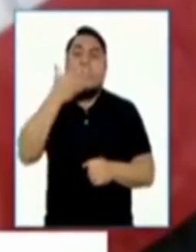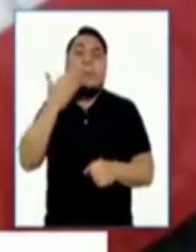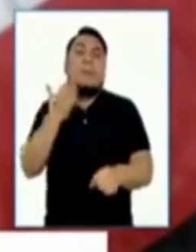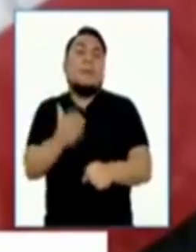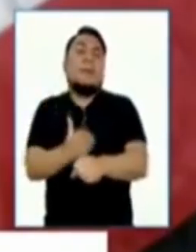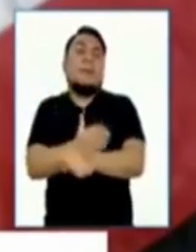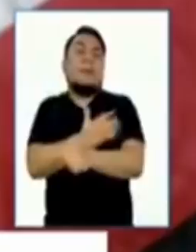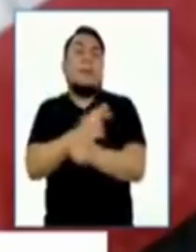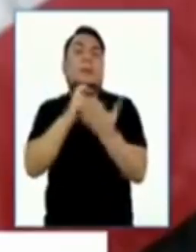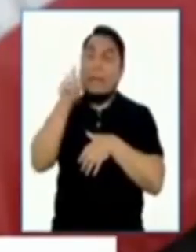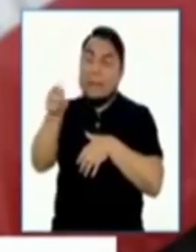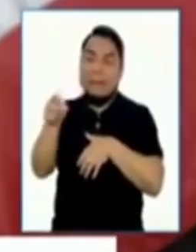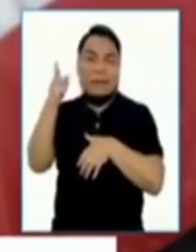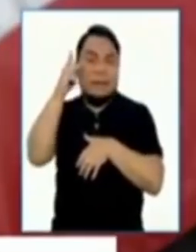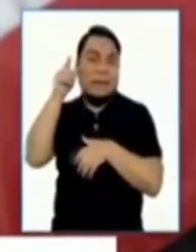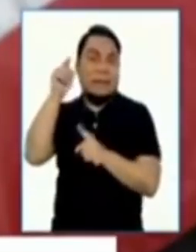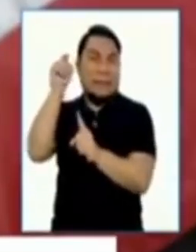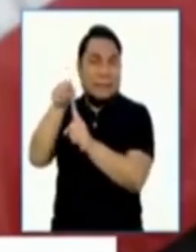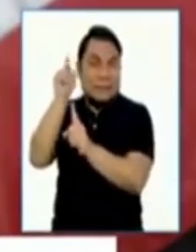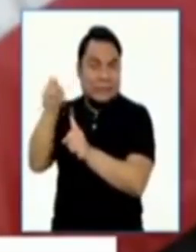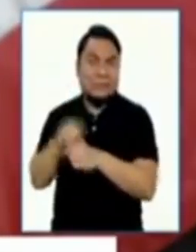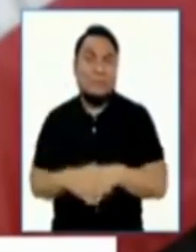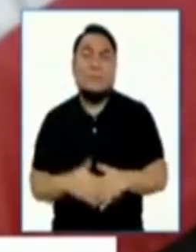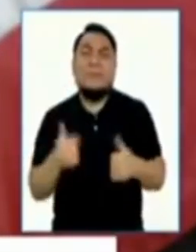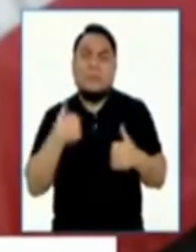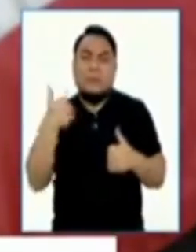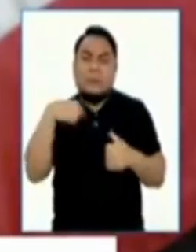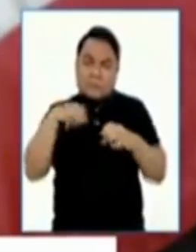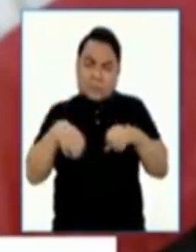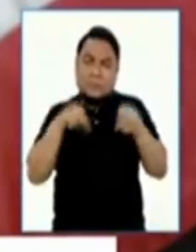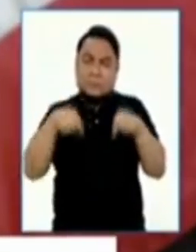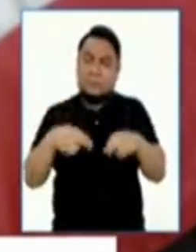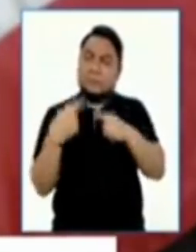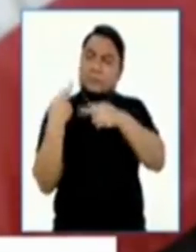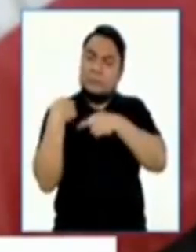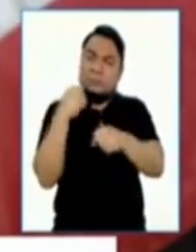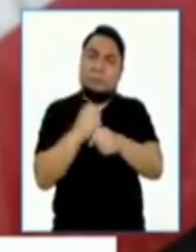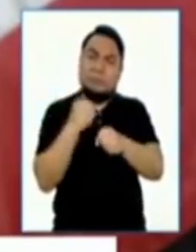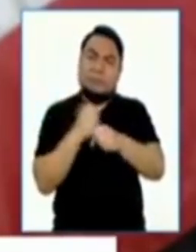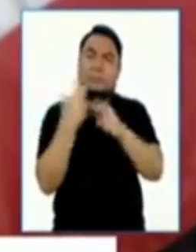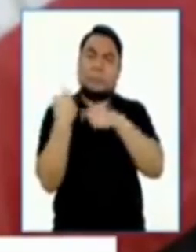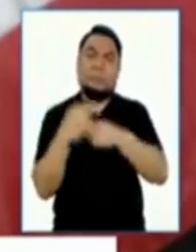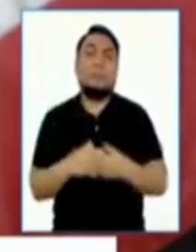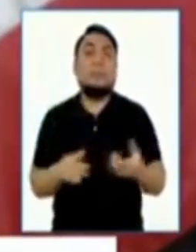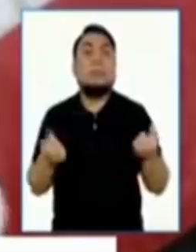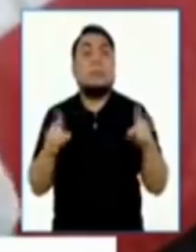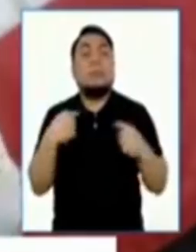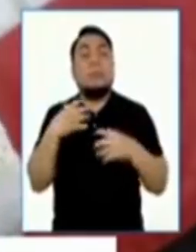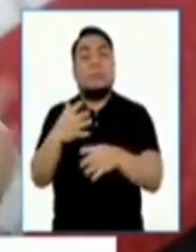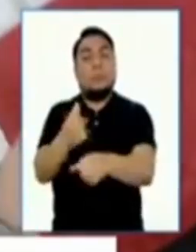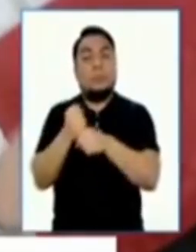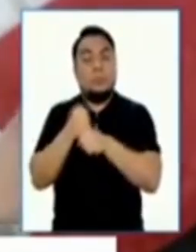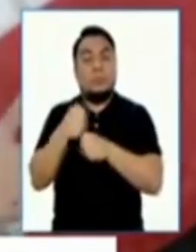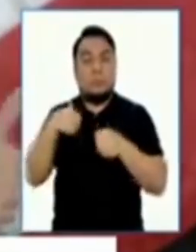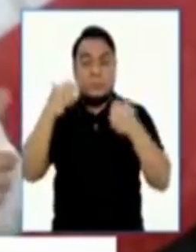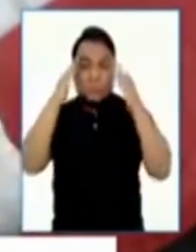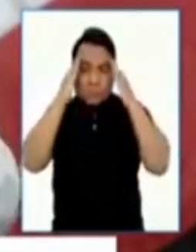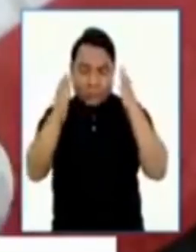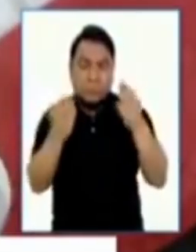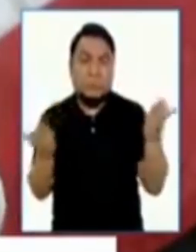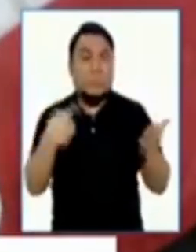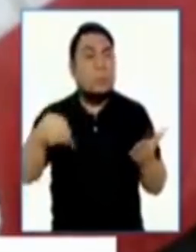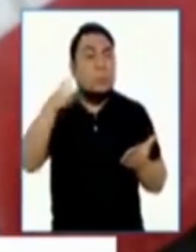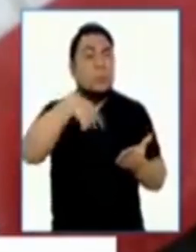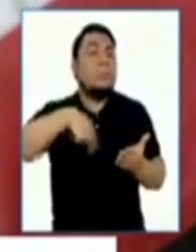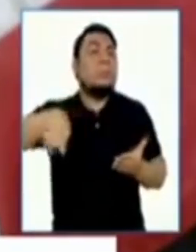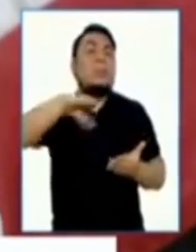puedas escucharlas nosotros estamos tomando medidas responsables cuando tomamos medidas de atender a